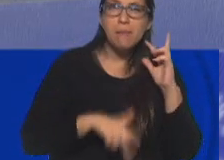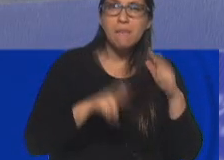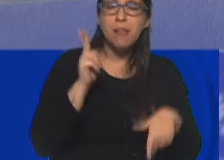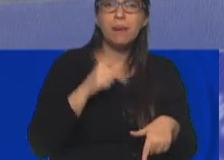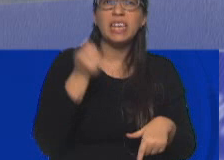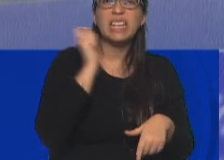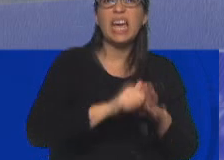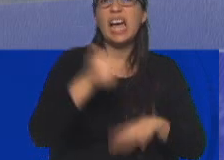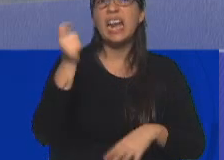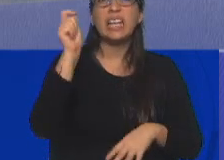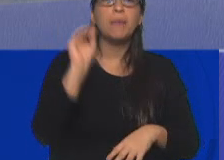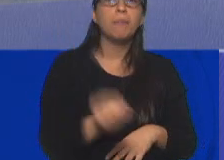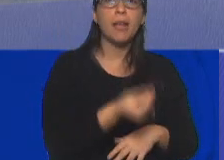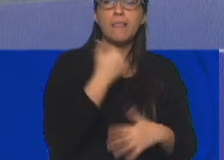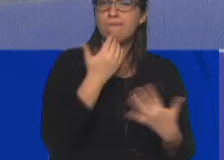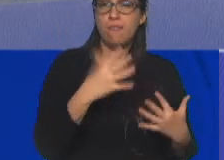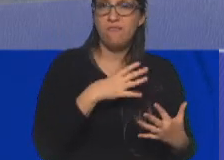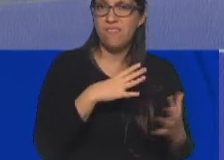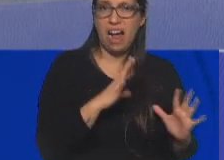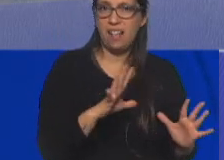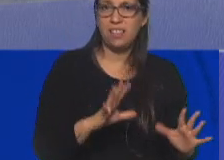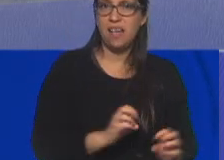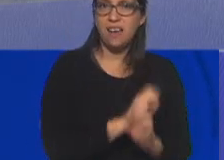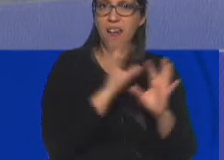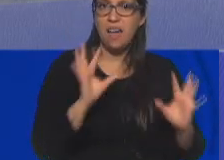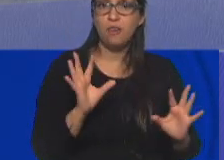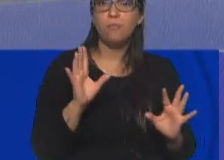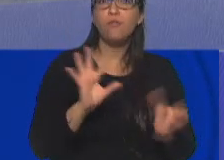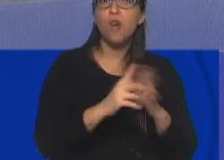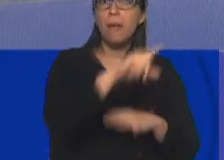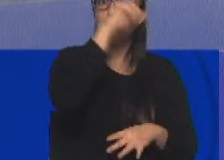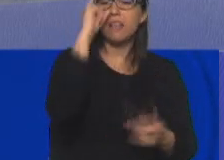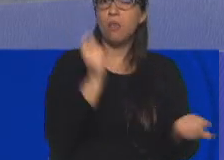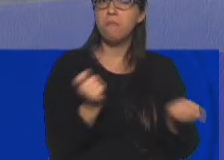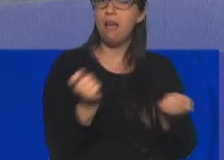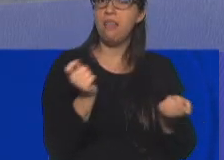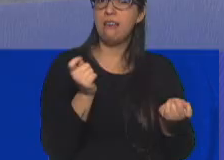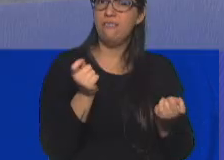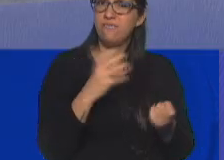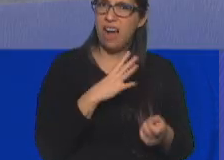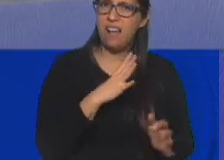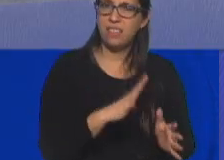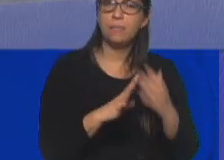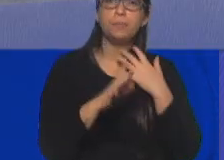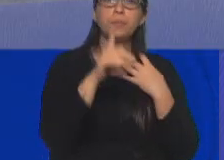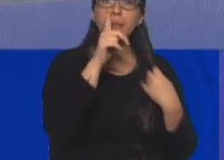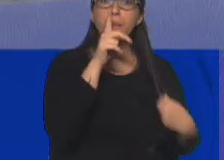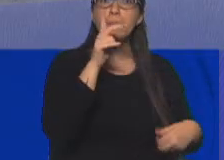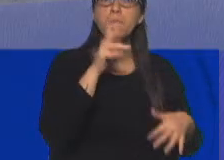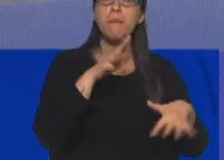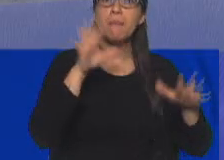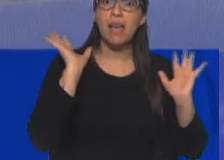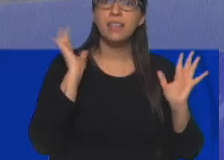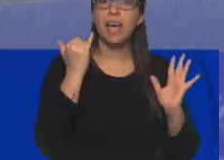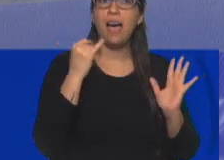quiénes son los ganadores y perdedores y cómo los estados nacionales gestionan eso. Y me parece que ahí hay un punto para pensar